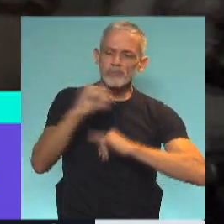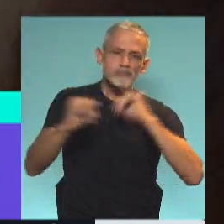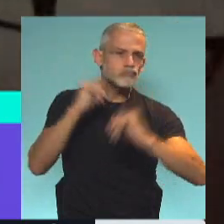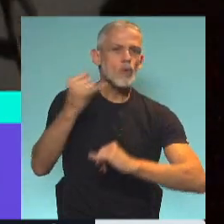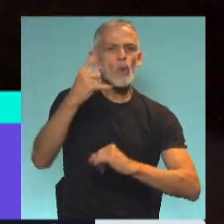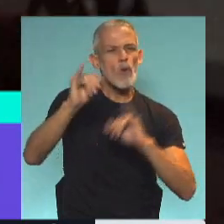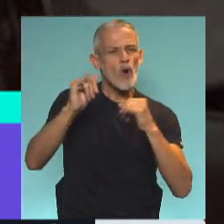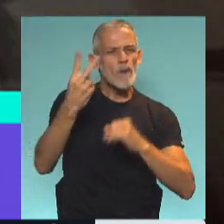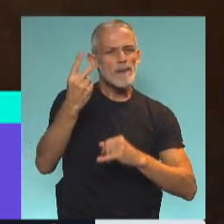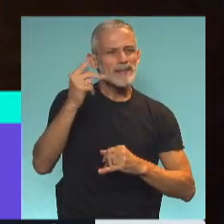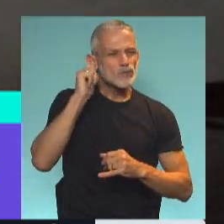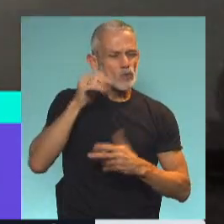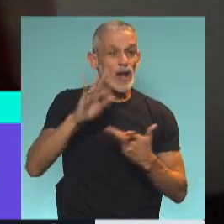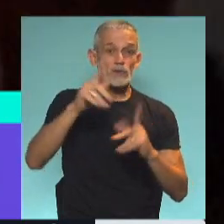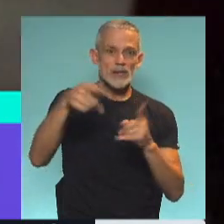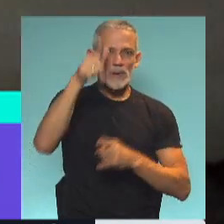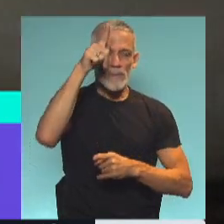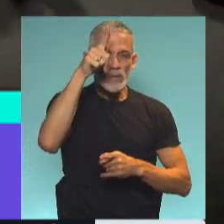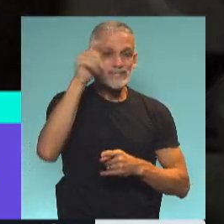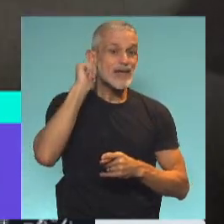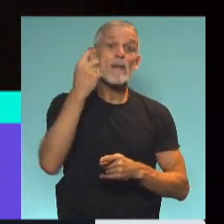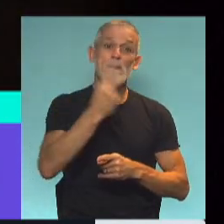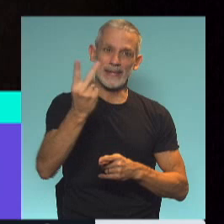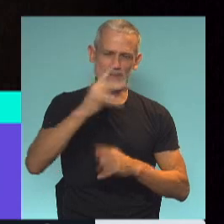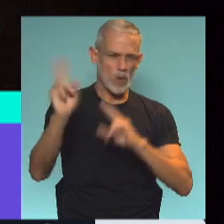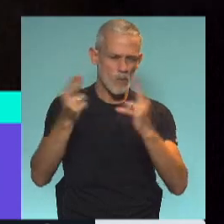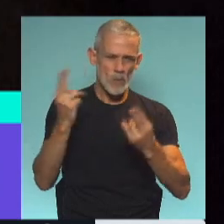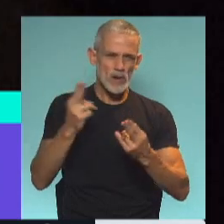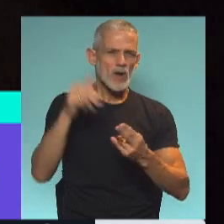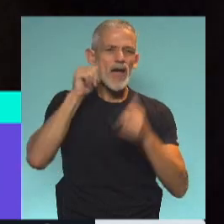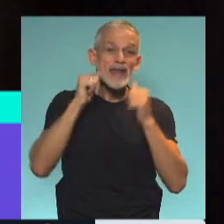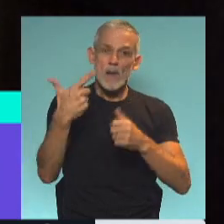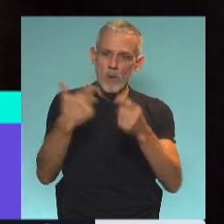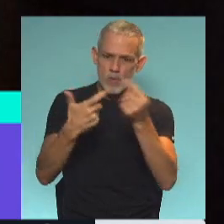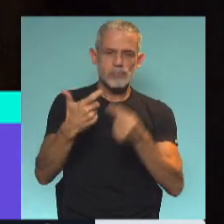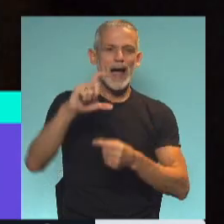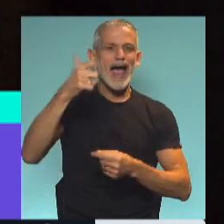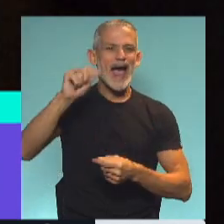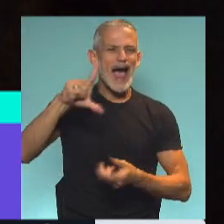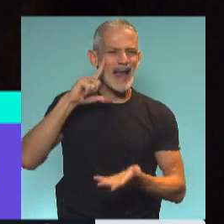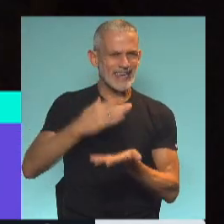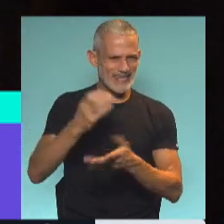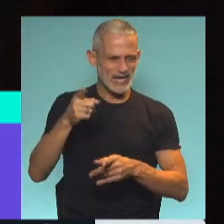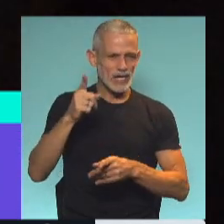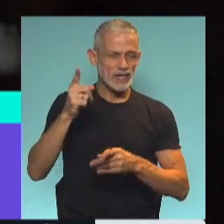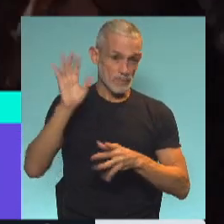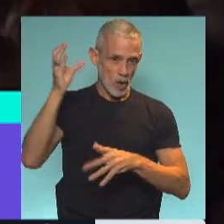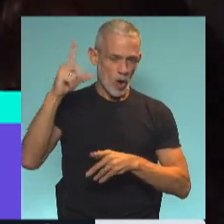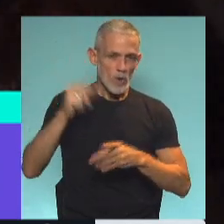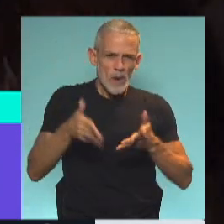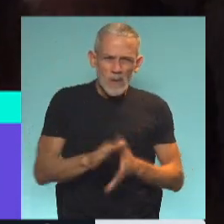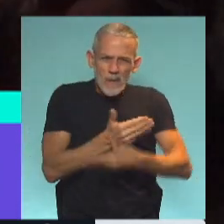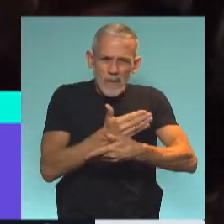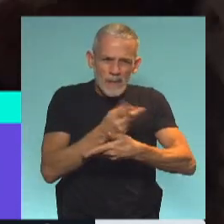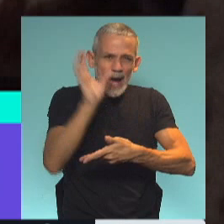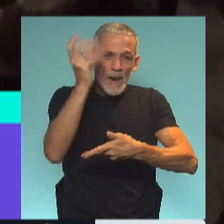de un joven de 21 años y un policía de 22, ambos por heridas de bala en Cali, y de una recién nacida que era trasladada en